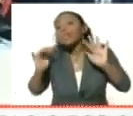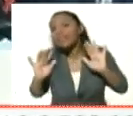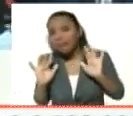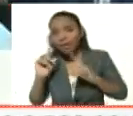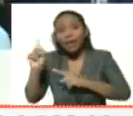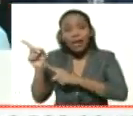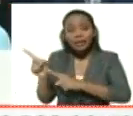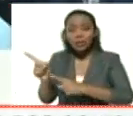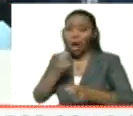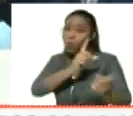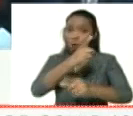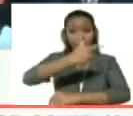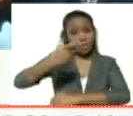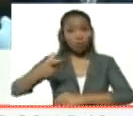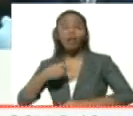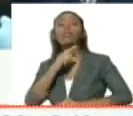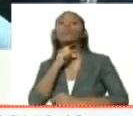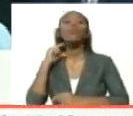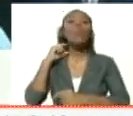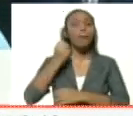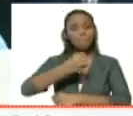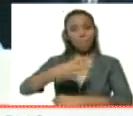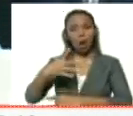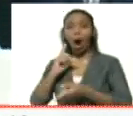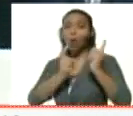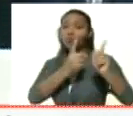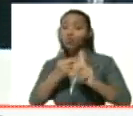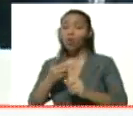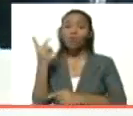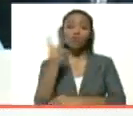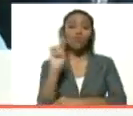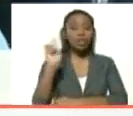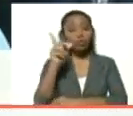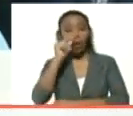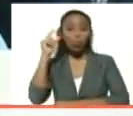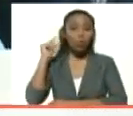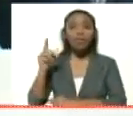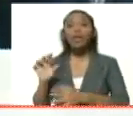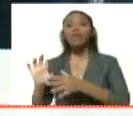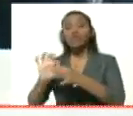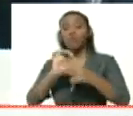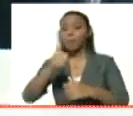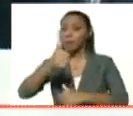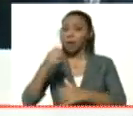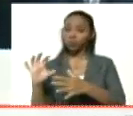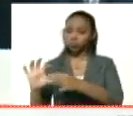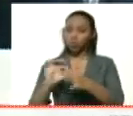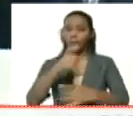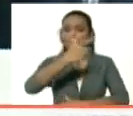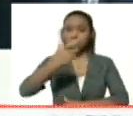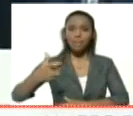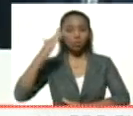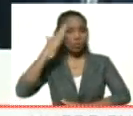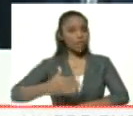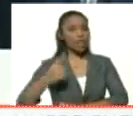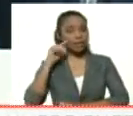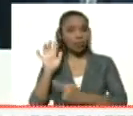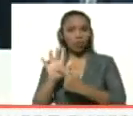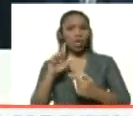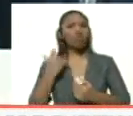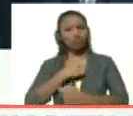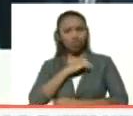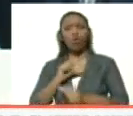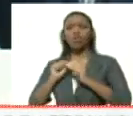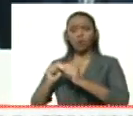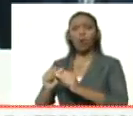estos delincuentes de cuello blanco, las y los venezolanos de bien, en unión cívico-militar, estamos demostrando que continuamos brindando